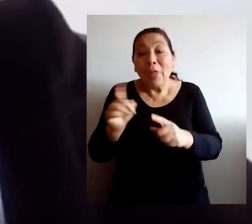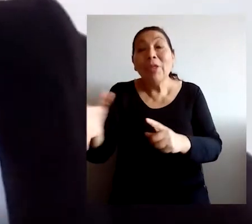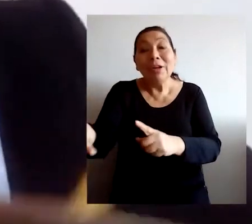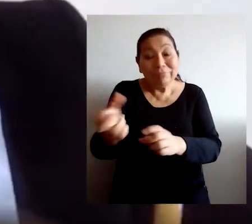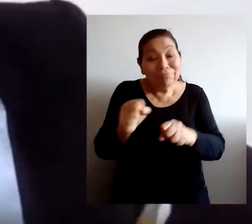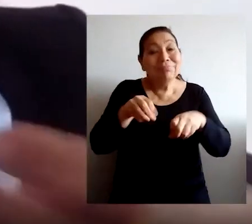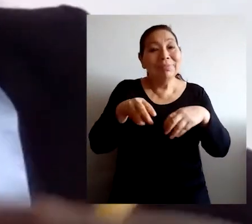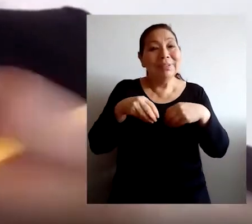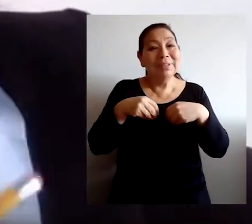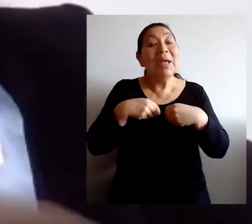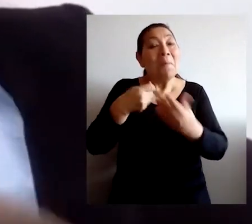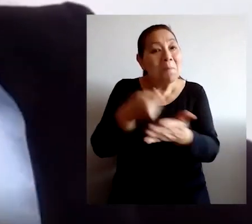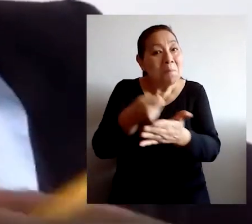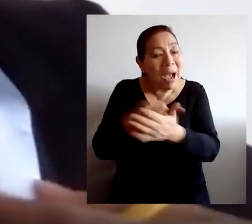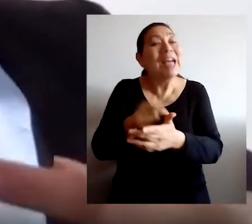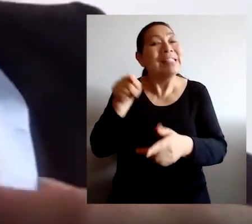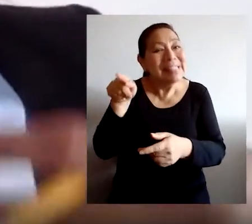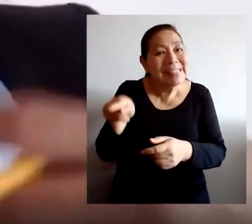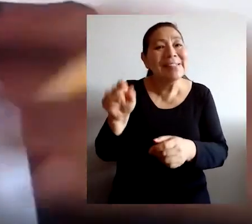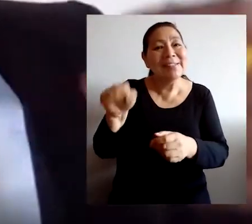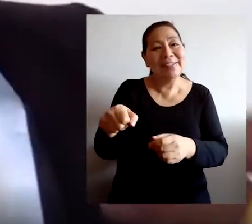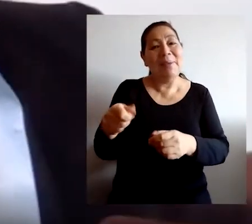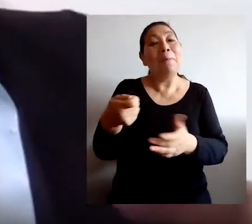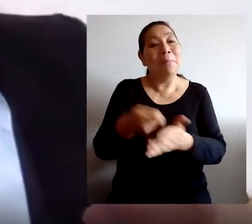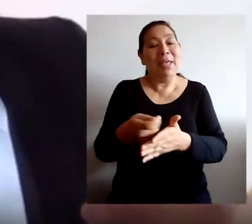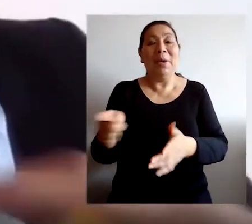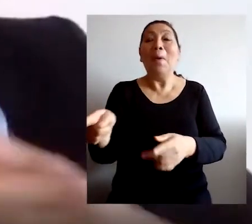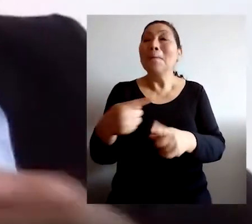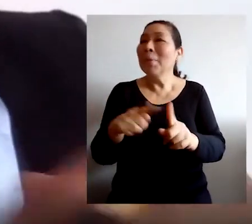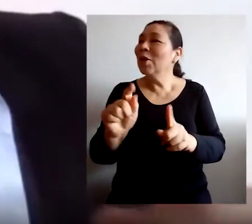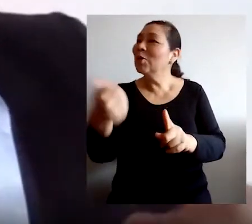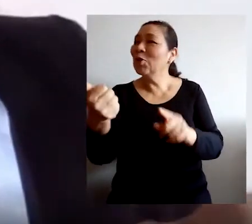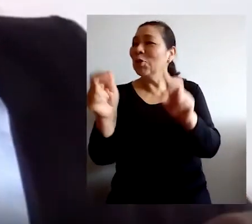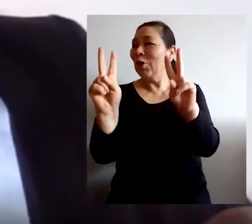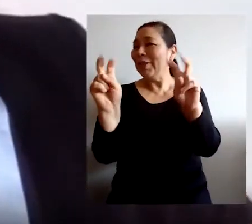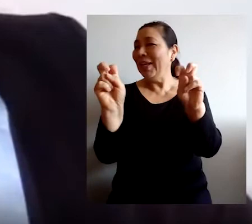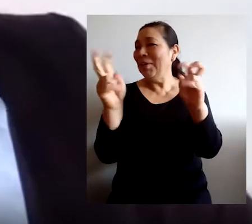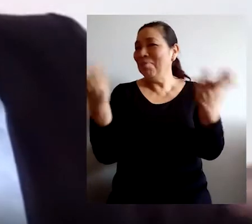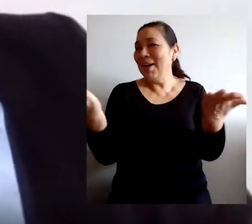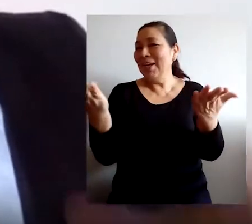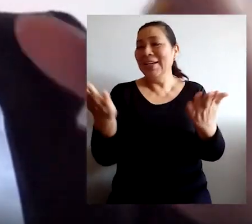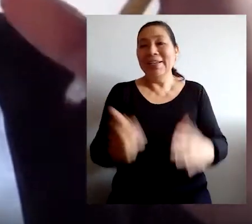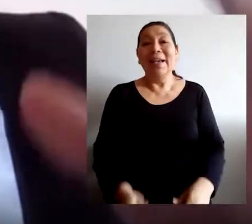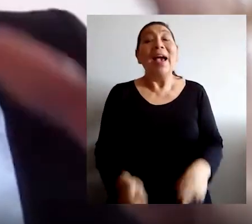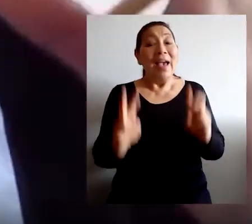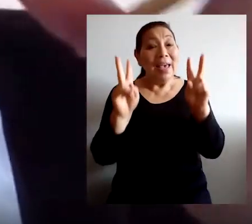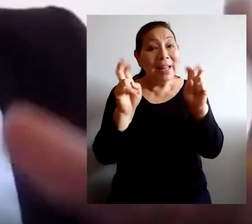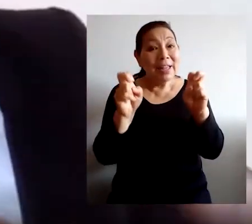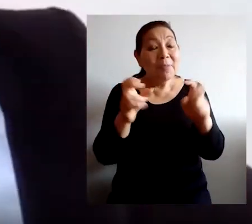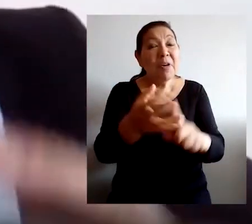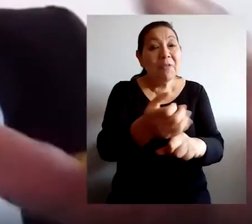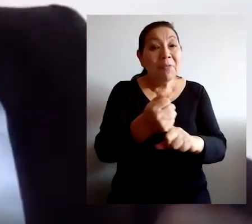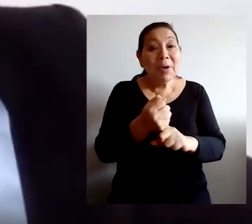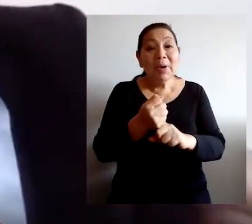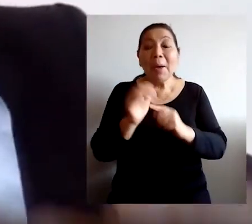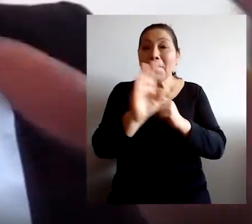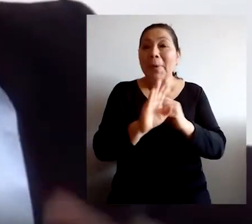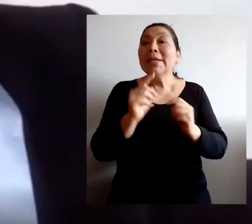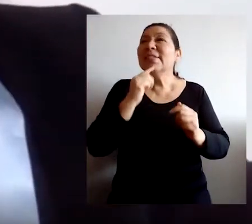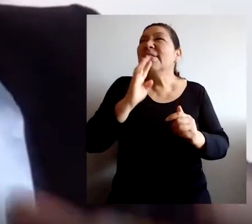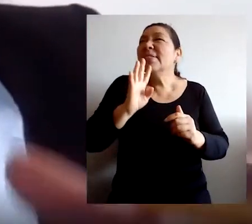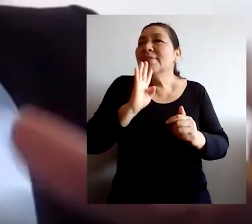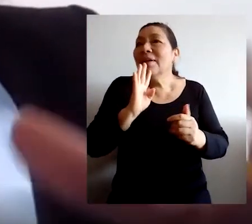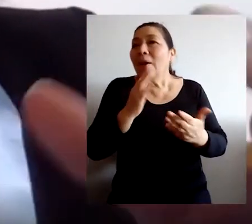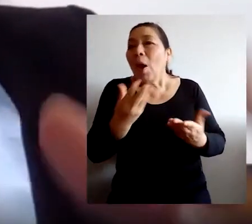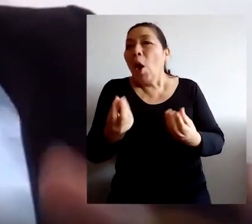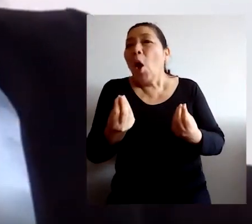hay una afectación y hay un pago y se discute el justiprecio. Es otro tema. El tema confiscatorio, un proceso de amparo, se habla